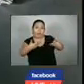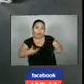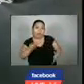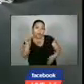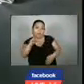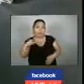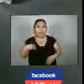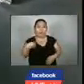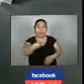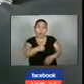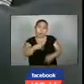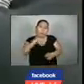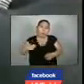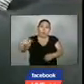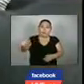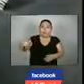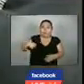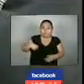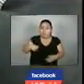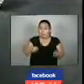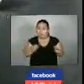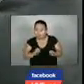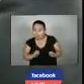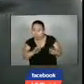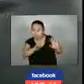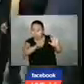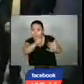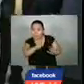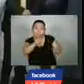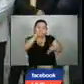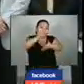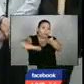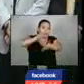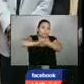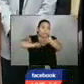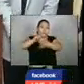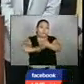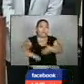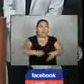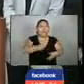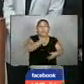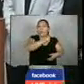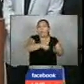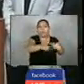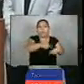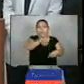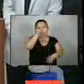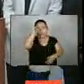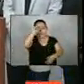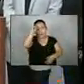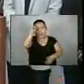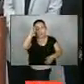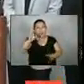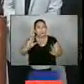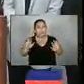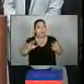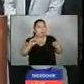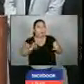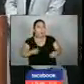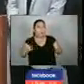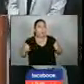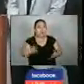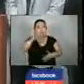con goce de sueldo. Si no reúnen ese requisito, se les descuenta el salario durante los días que han estado inhabilitados para cumplir con